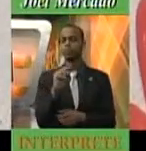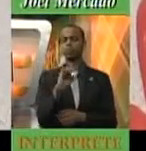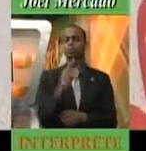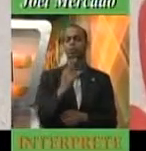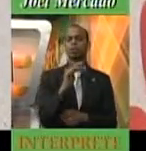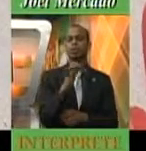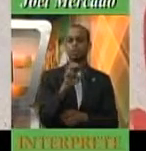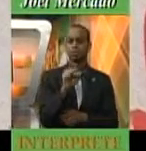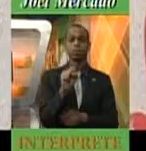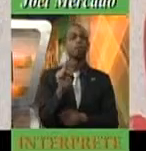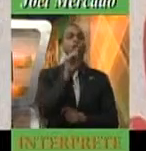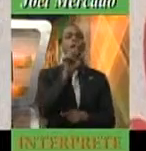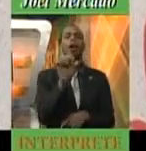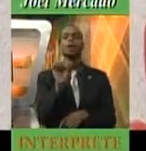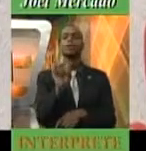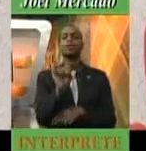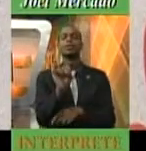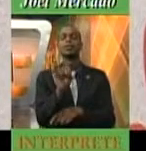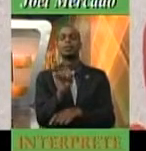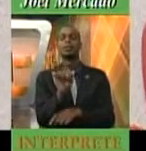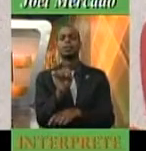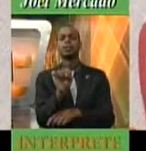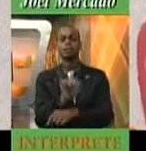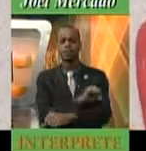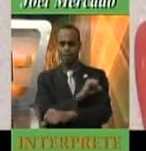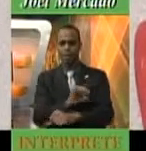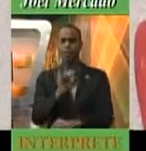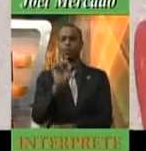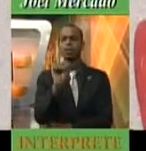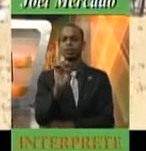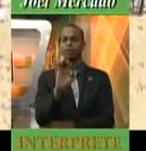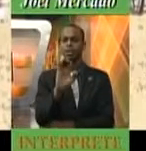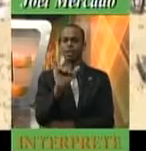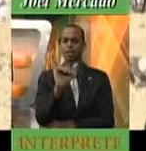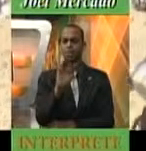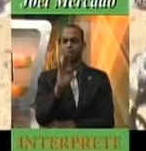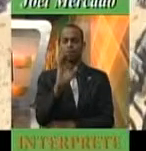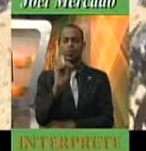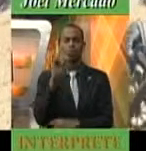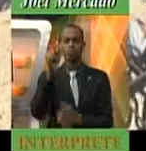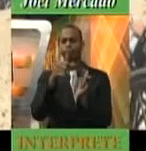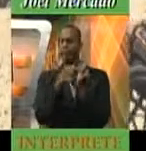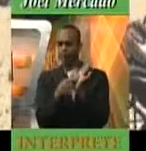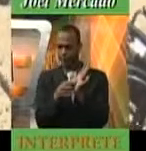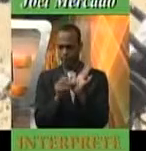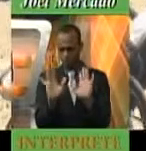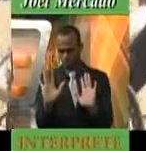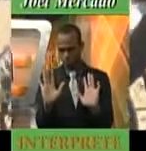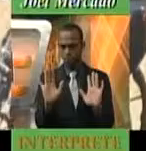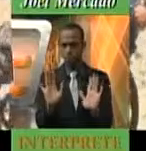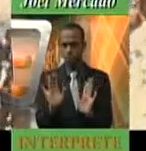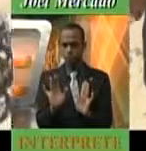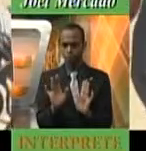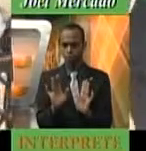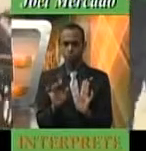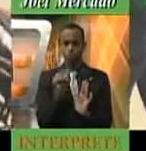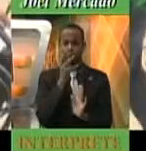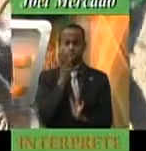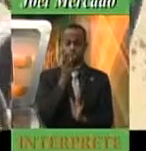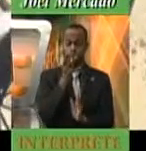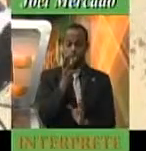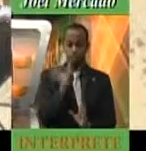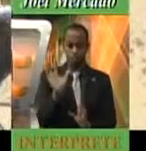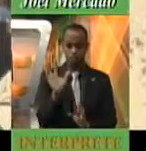Miches para el Ceibo, digamos, para irse a hacer una cirugía. Y la mamá no